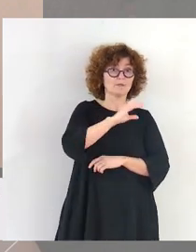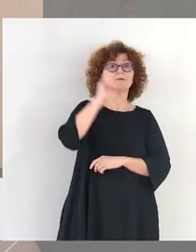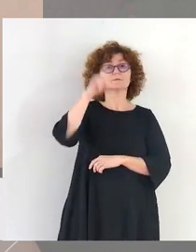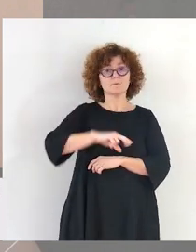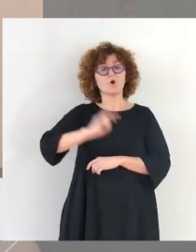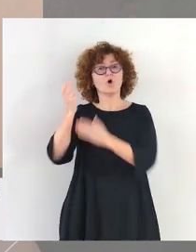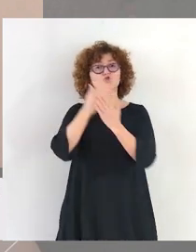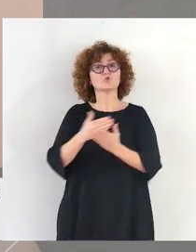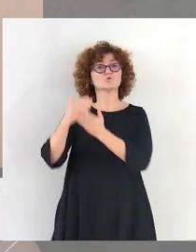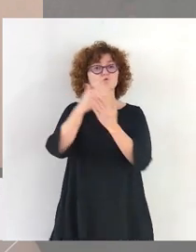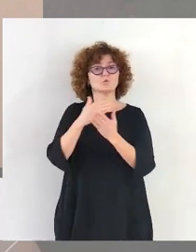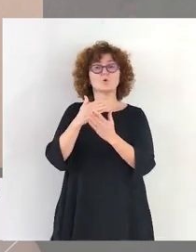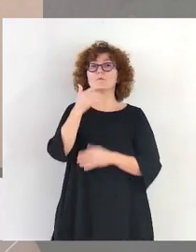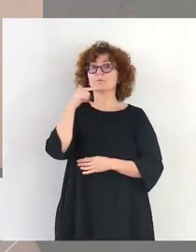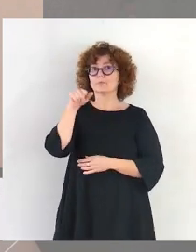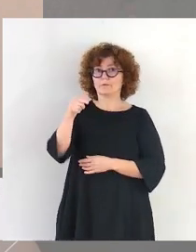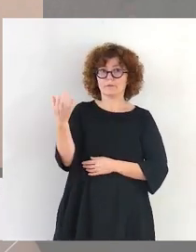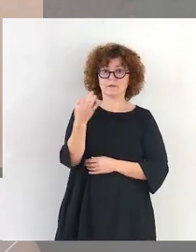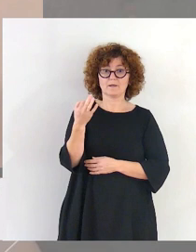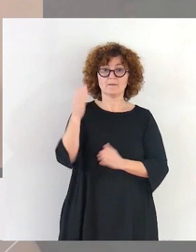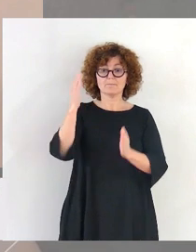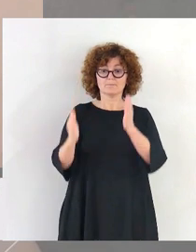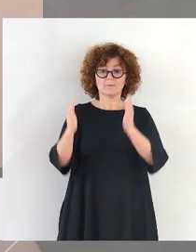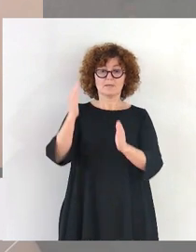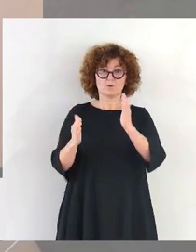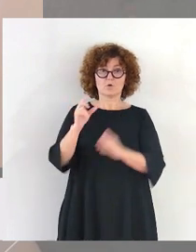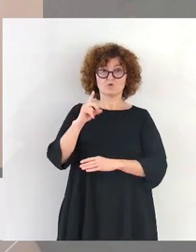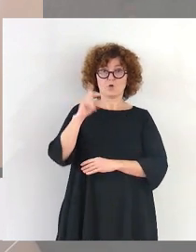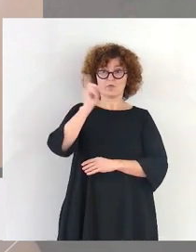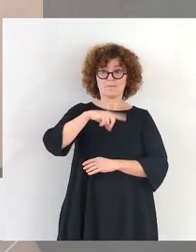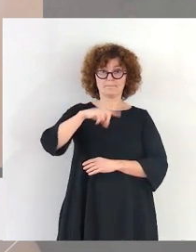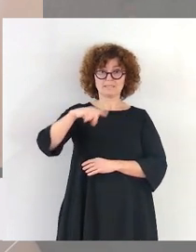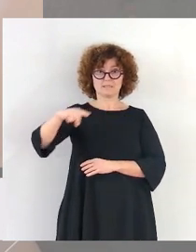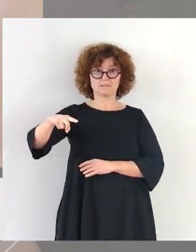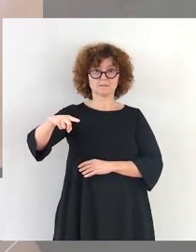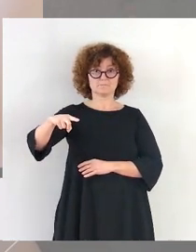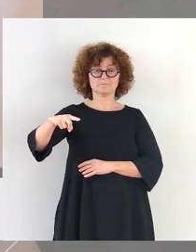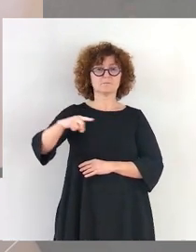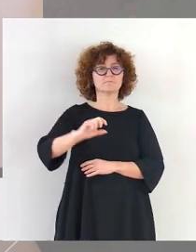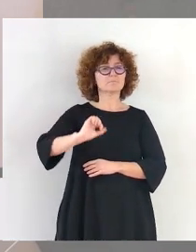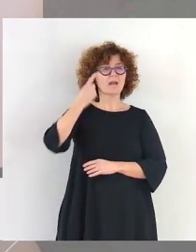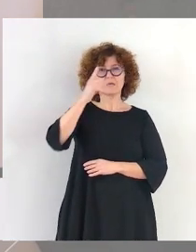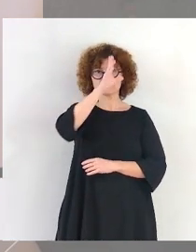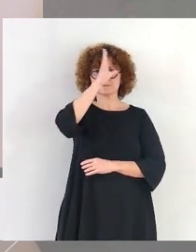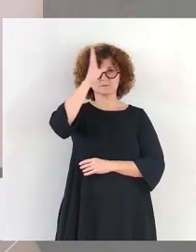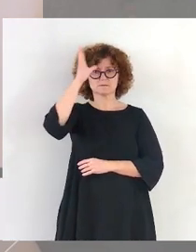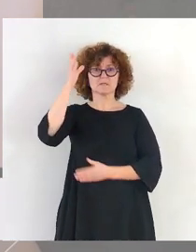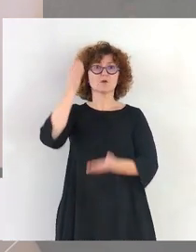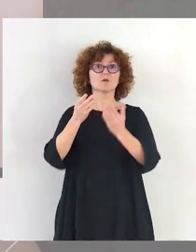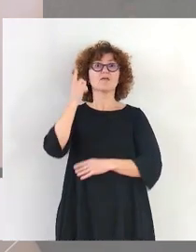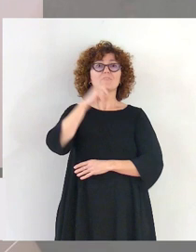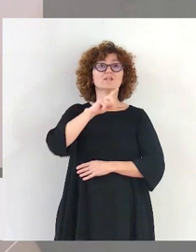Central que concluye que el periodo de los últimos 12 meses ha sido el más caluroso desde hace unos